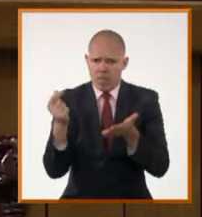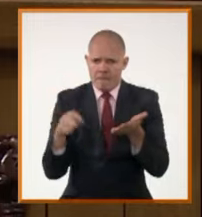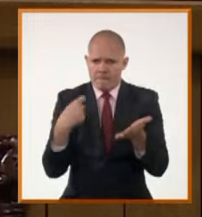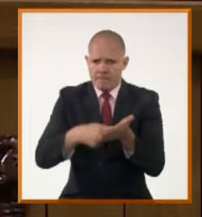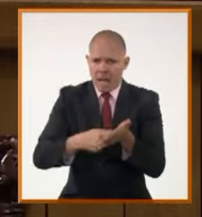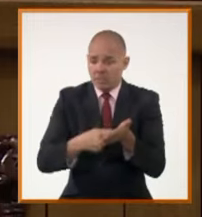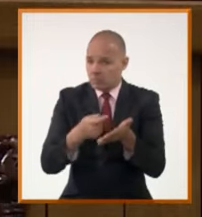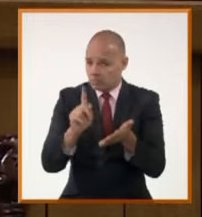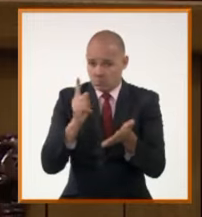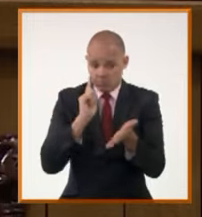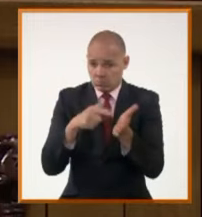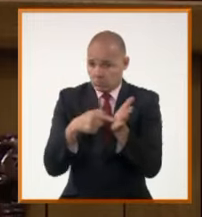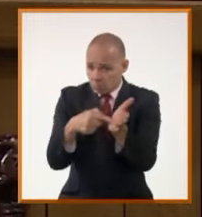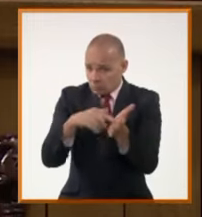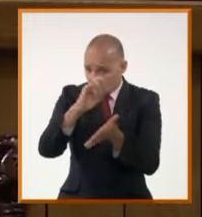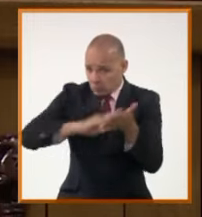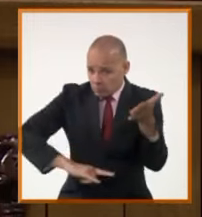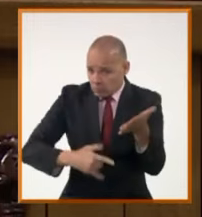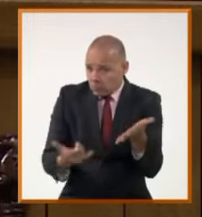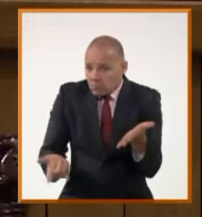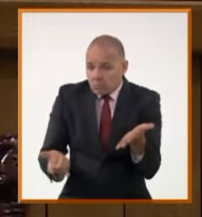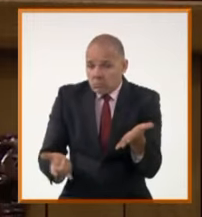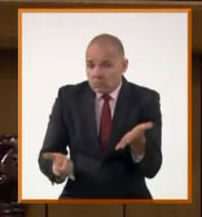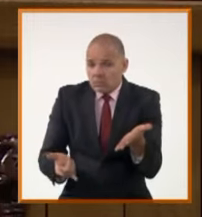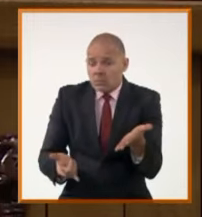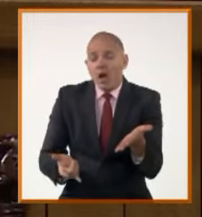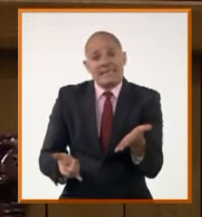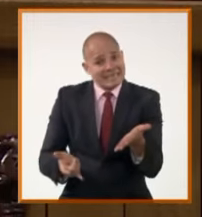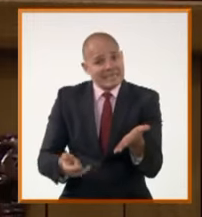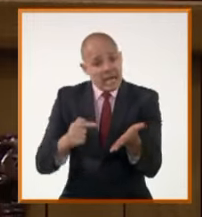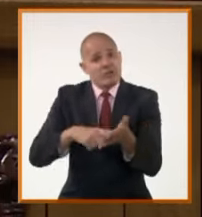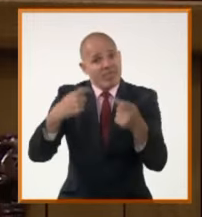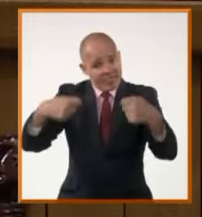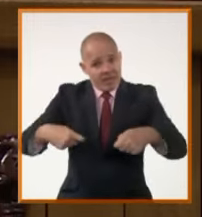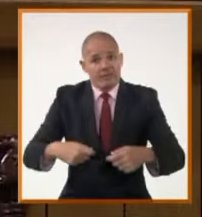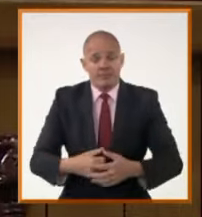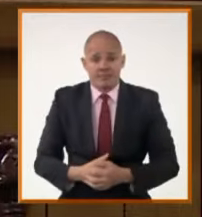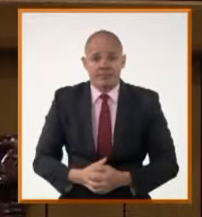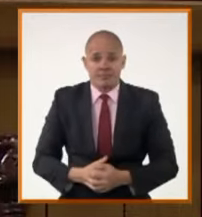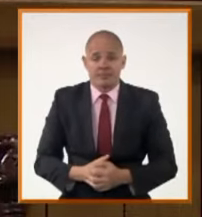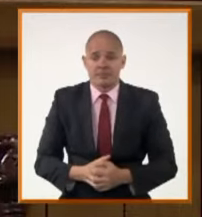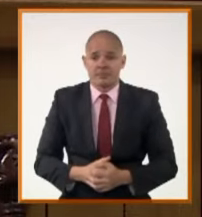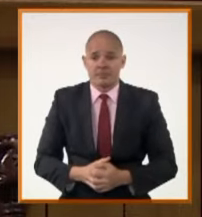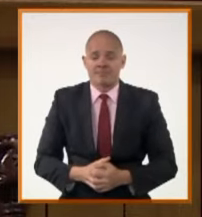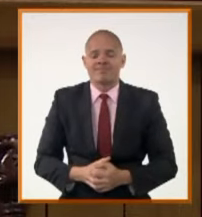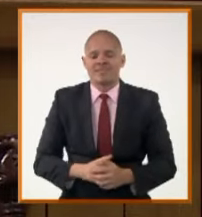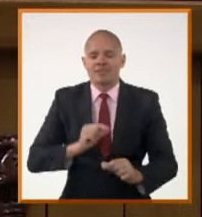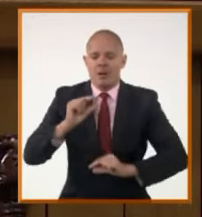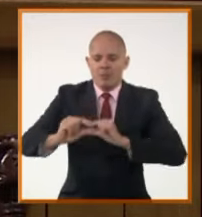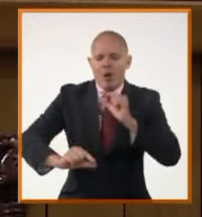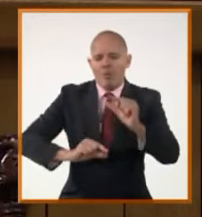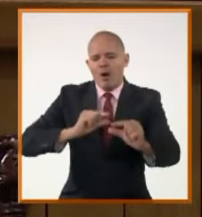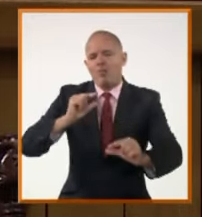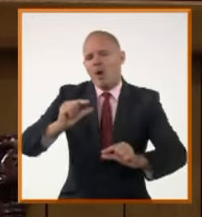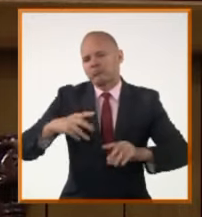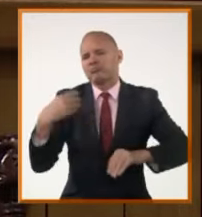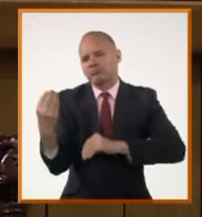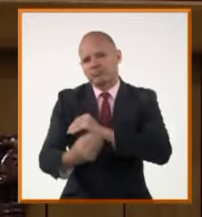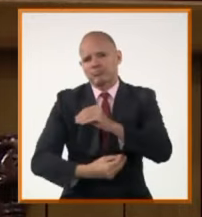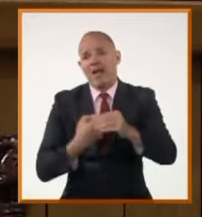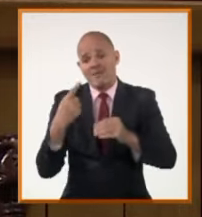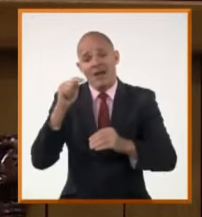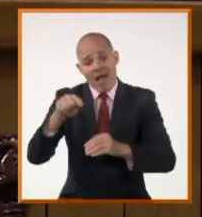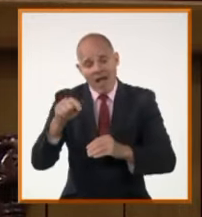prestando servicio, cobrando electrónicamente. Pero eso tenemos que transformar para avanzar y que eso cumpla el